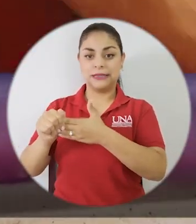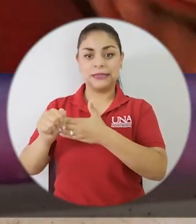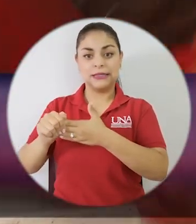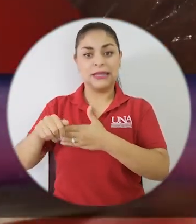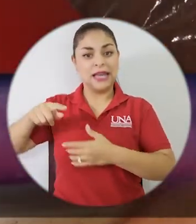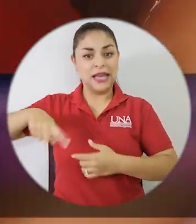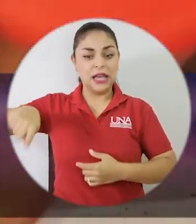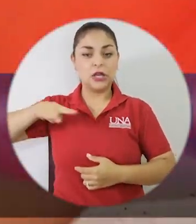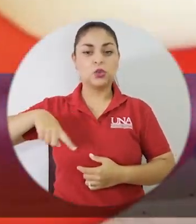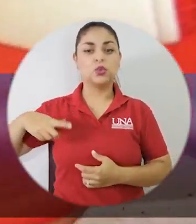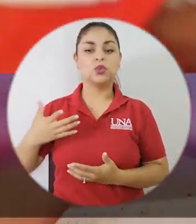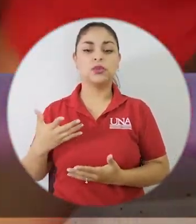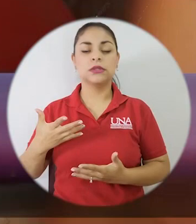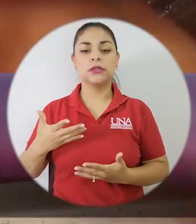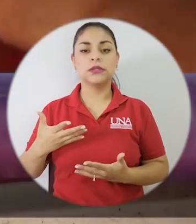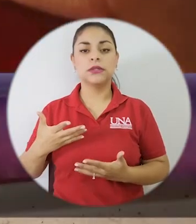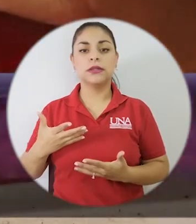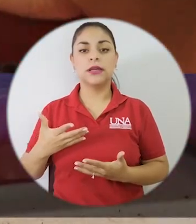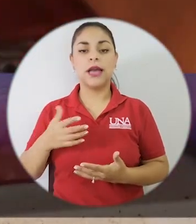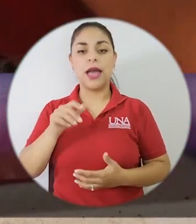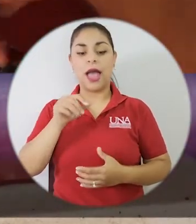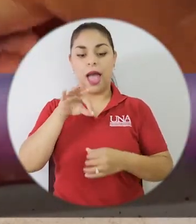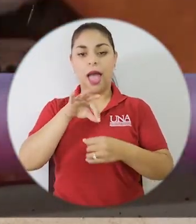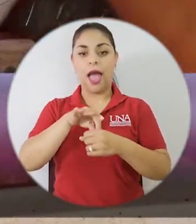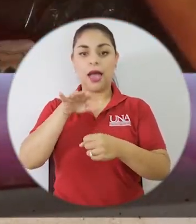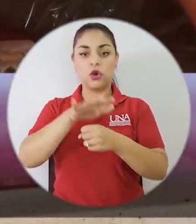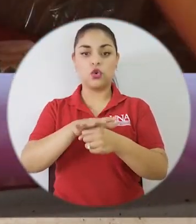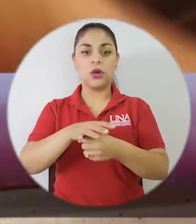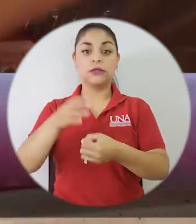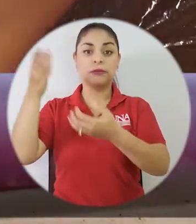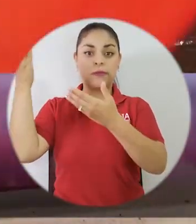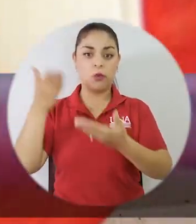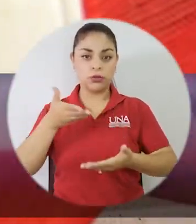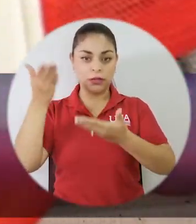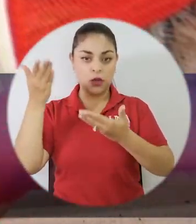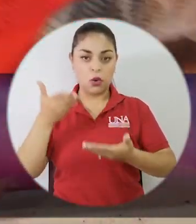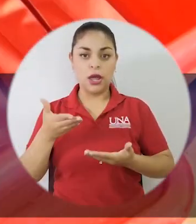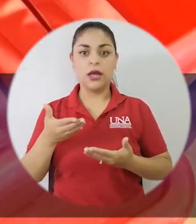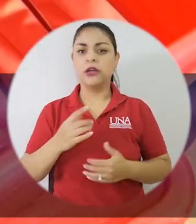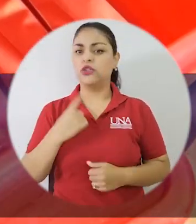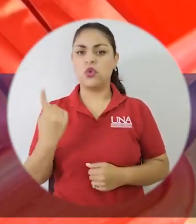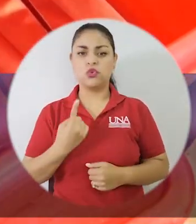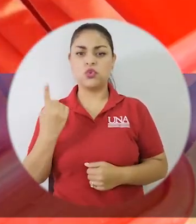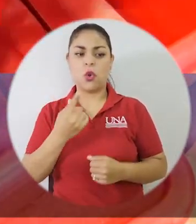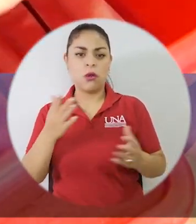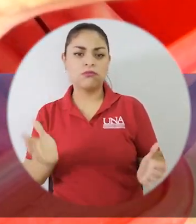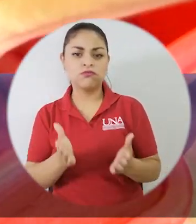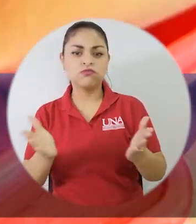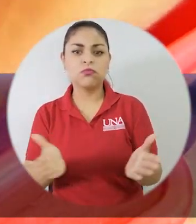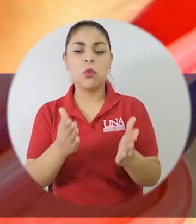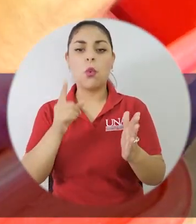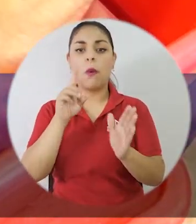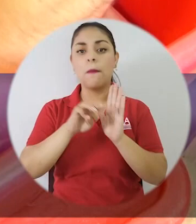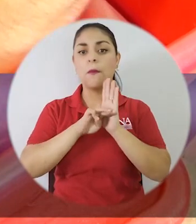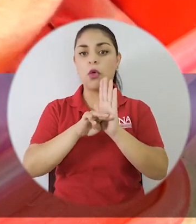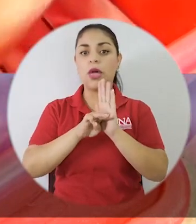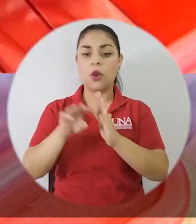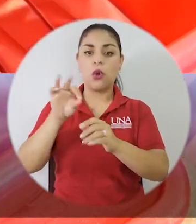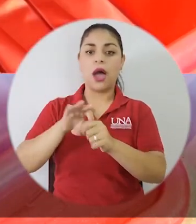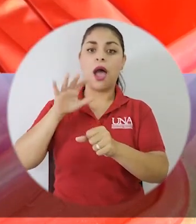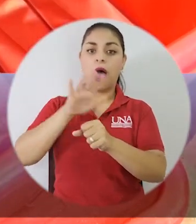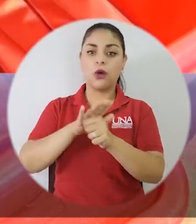oligarquía agroexportadora, de no solo impulsar un modelo agroexportador basado